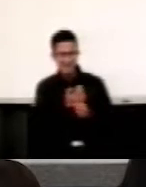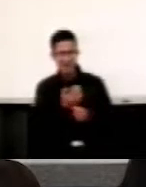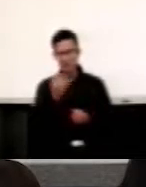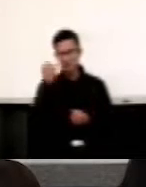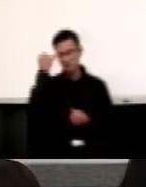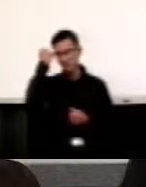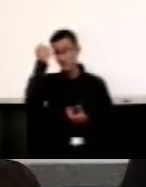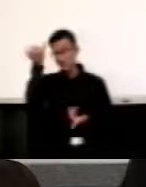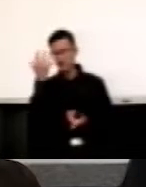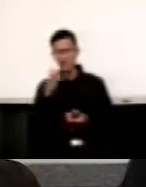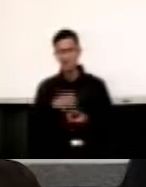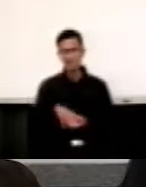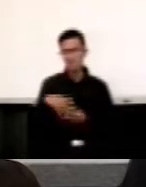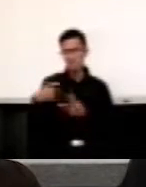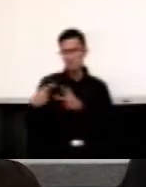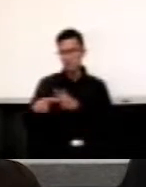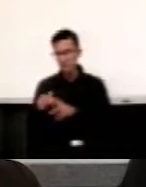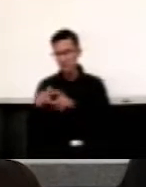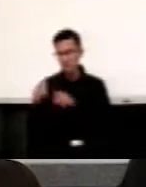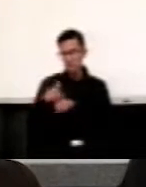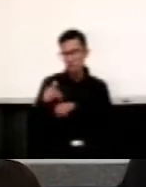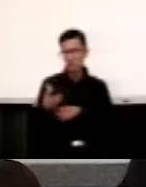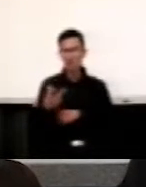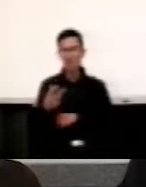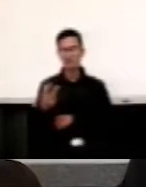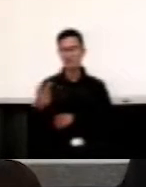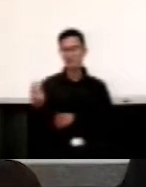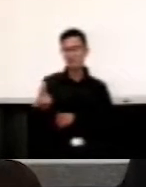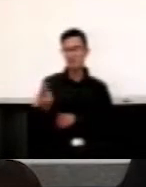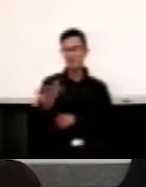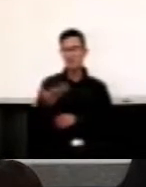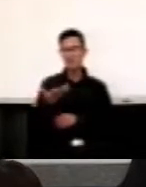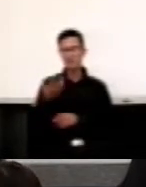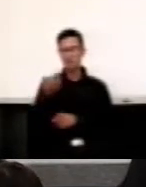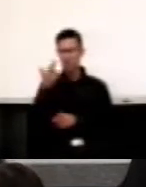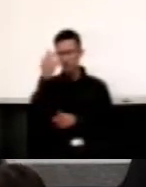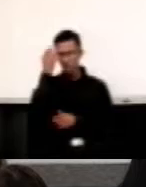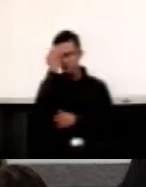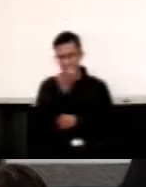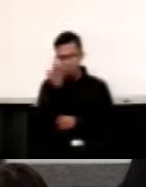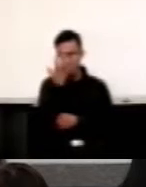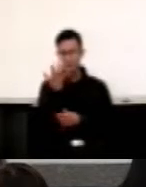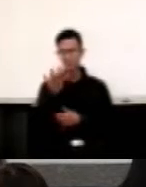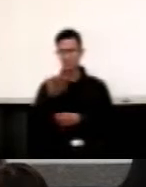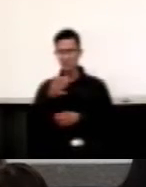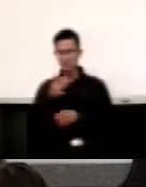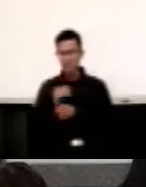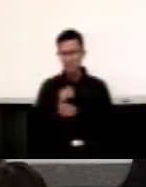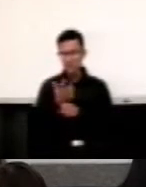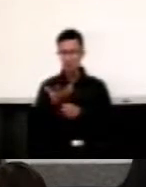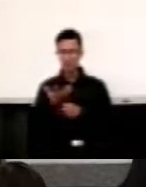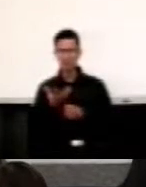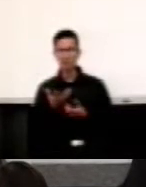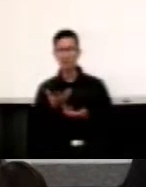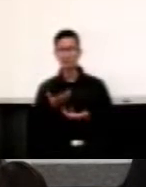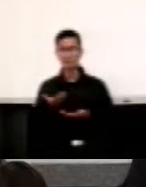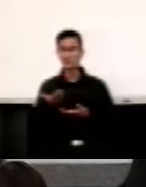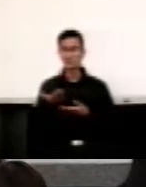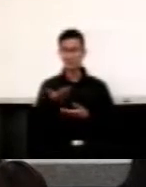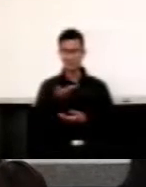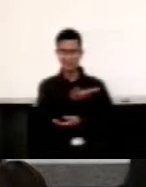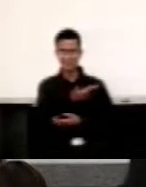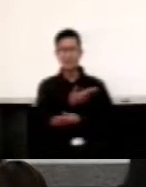cualitativa no necesita de análisis o de reflexión o de interpretación de los datos, y lo que destacó la